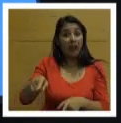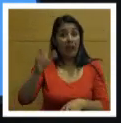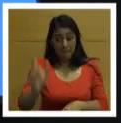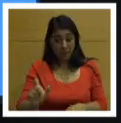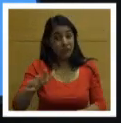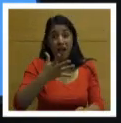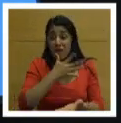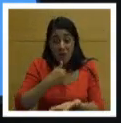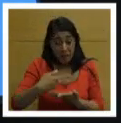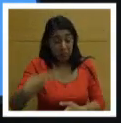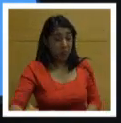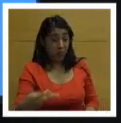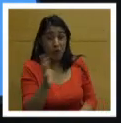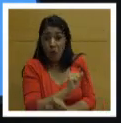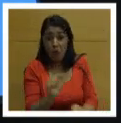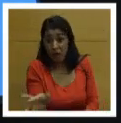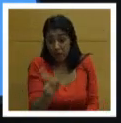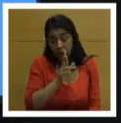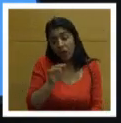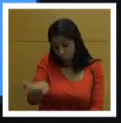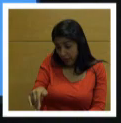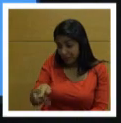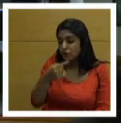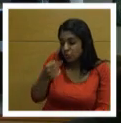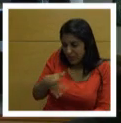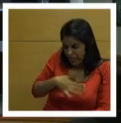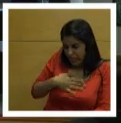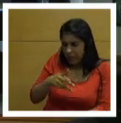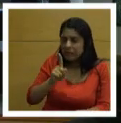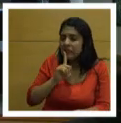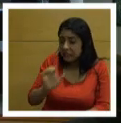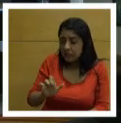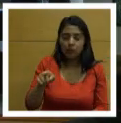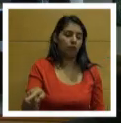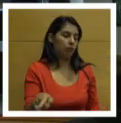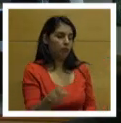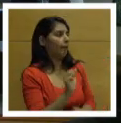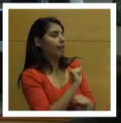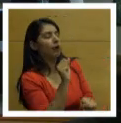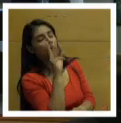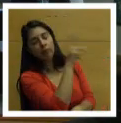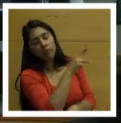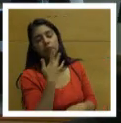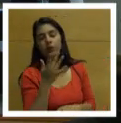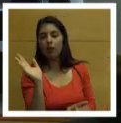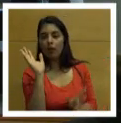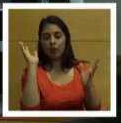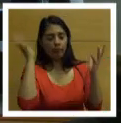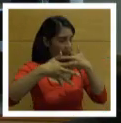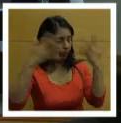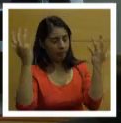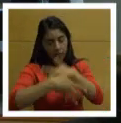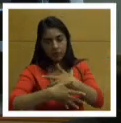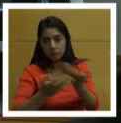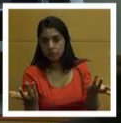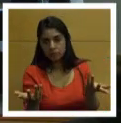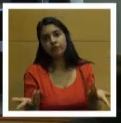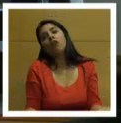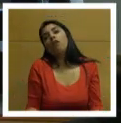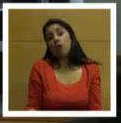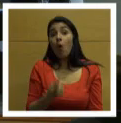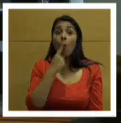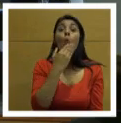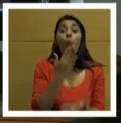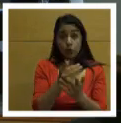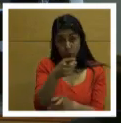y tampoco pueden responder a la pregunta, oye, ¿quieres una taza de té? Porque están inconscientes. Ok, probablemente estaban conscientes cuando